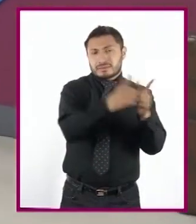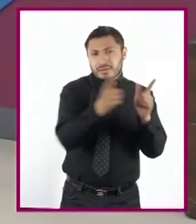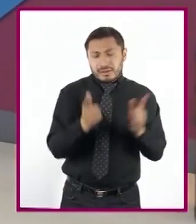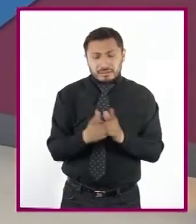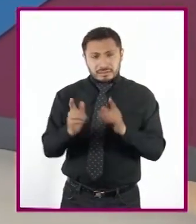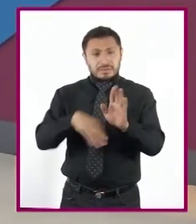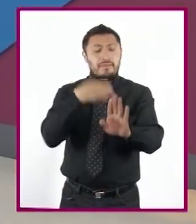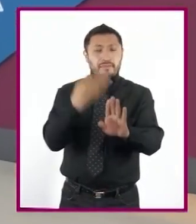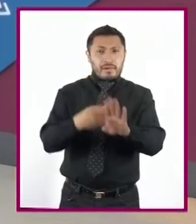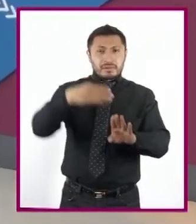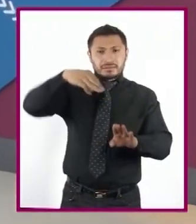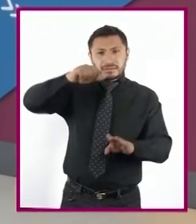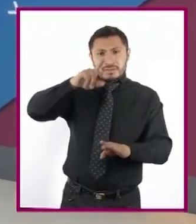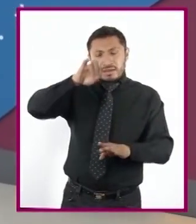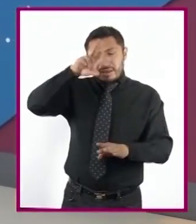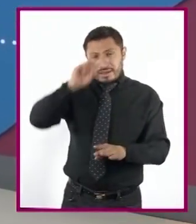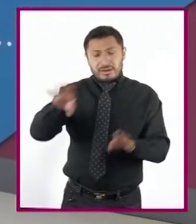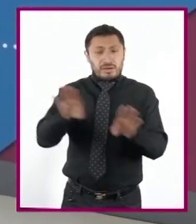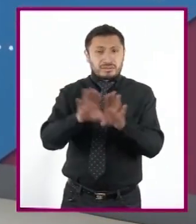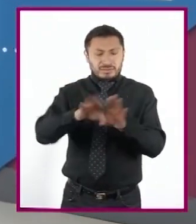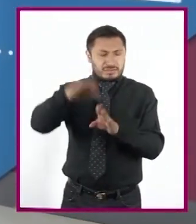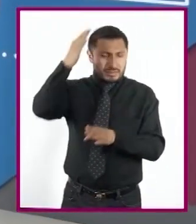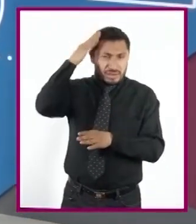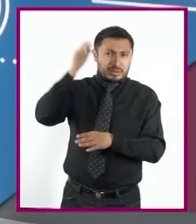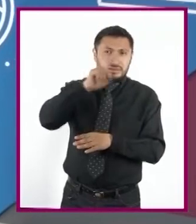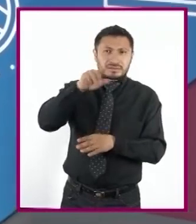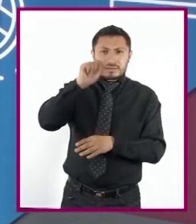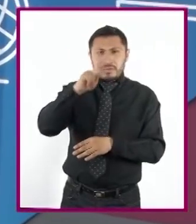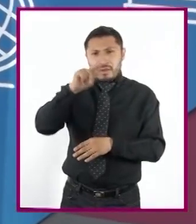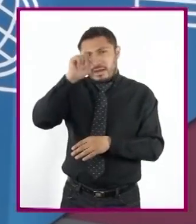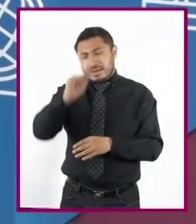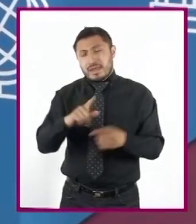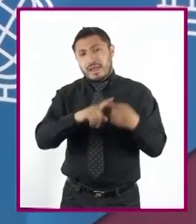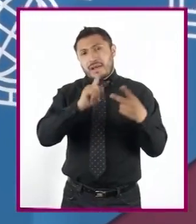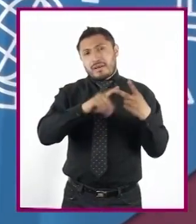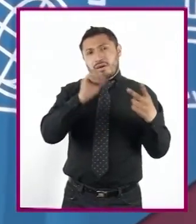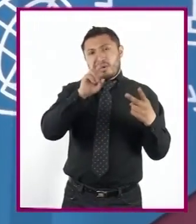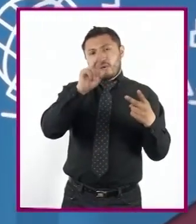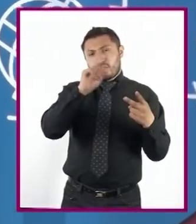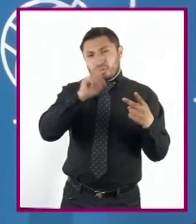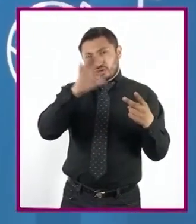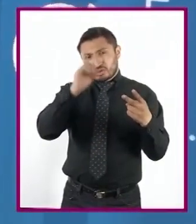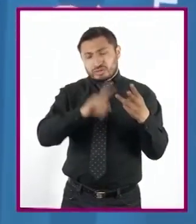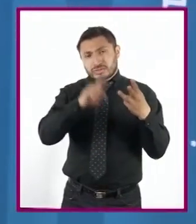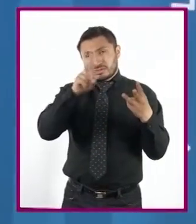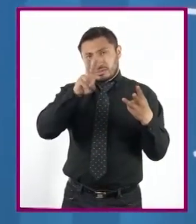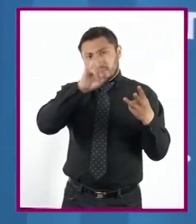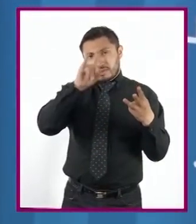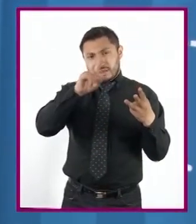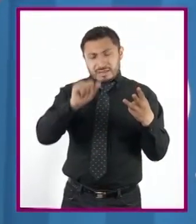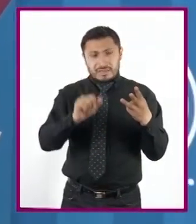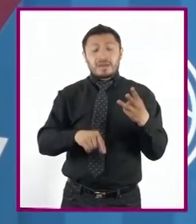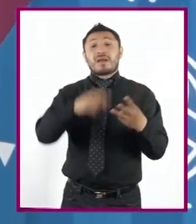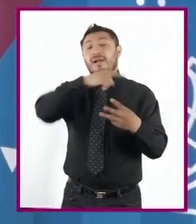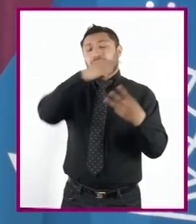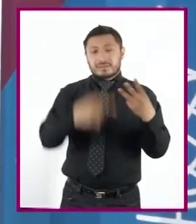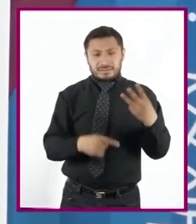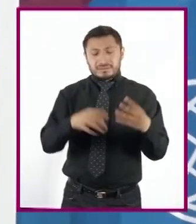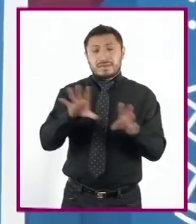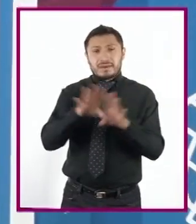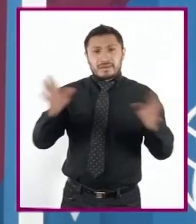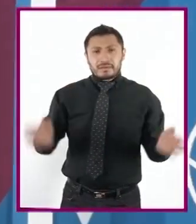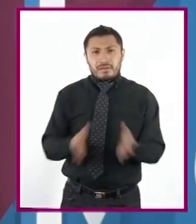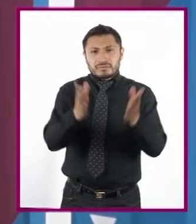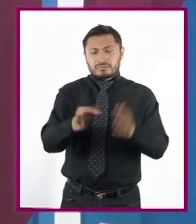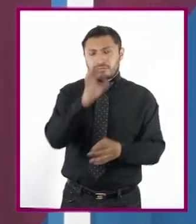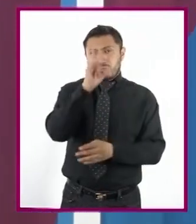Madero, como los encabezados por Emiliano Zapata, Pascual Orozco y Francisco Villa, los cuales, impulsados por el